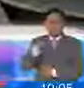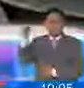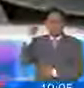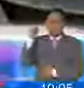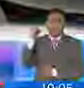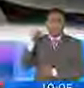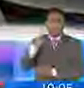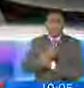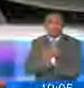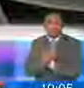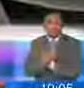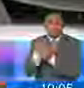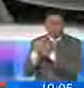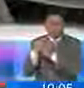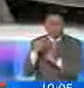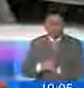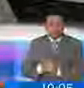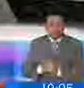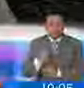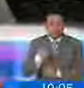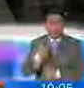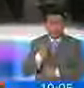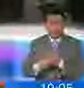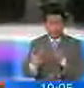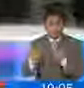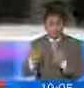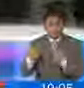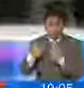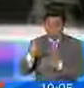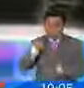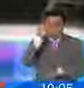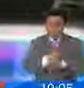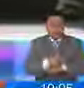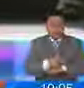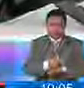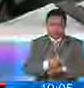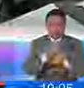Responsable dicen que la tenencia compartida no debe ser impuesta, sino